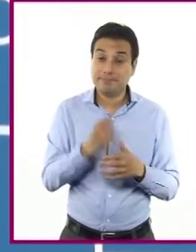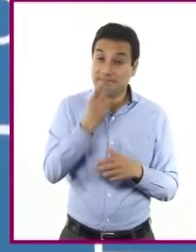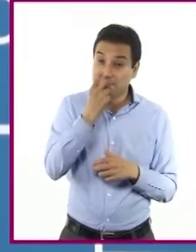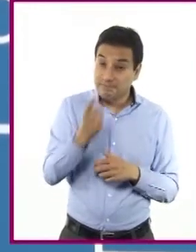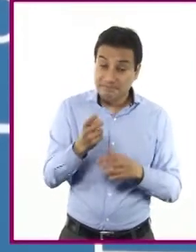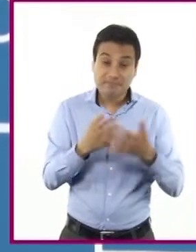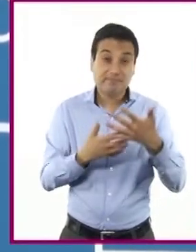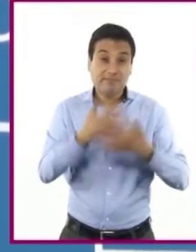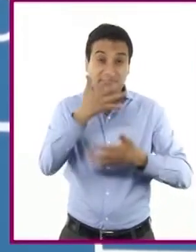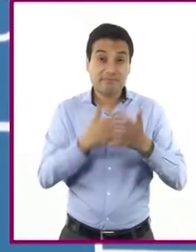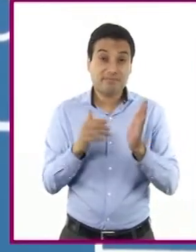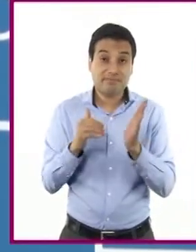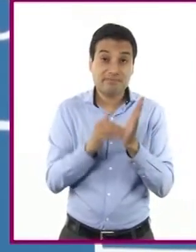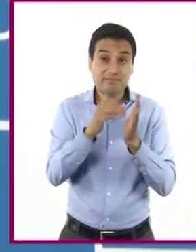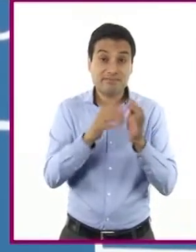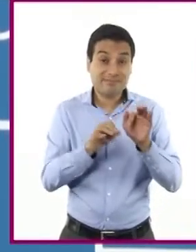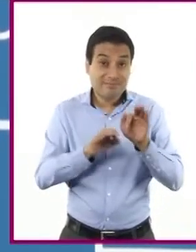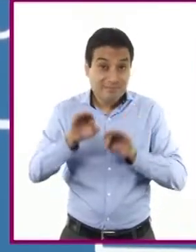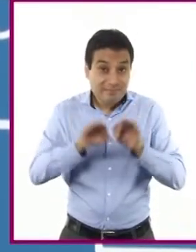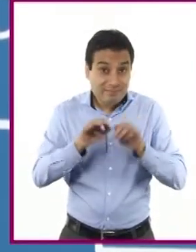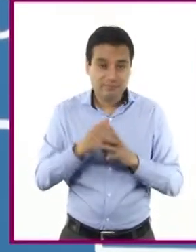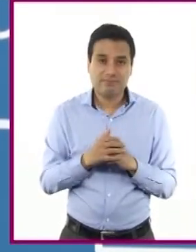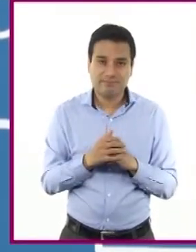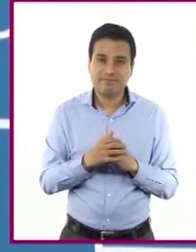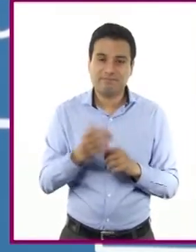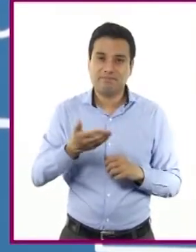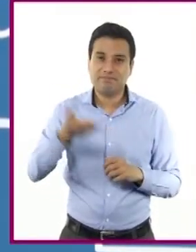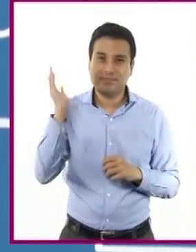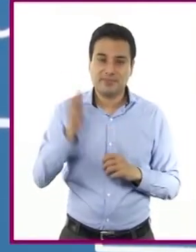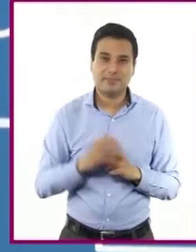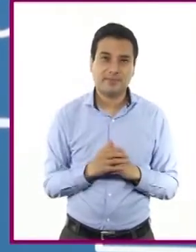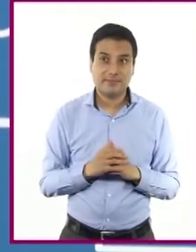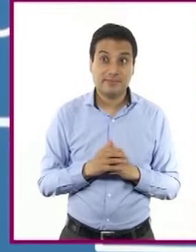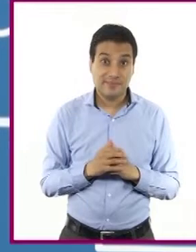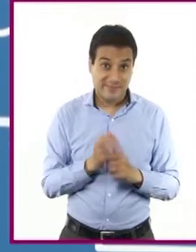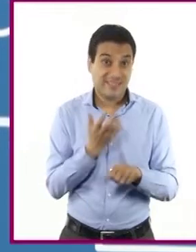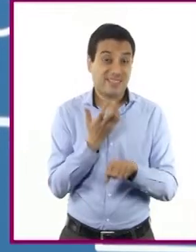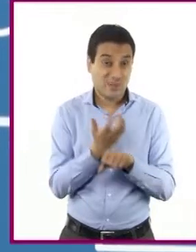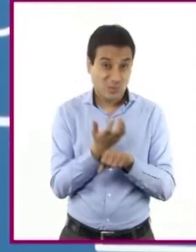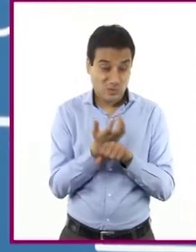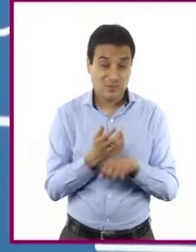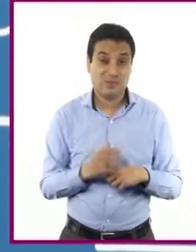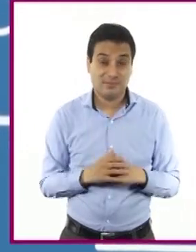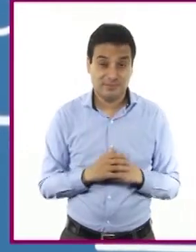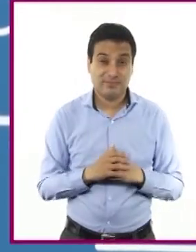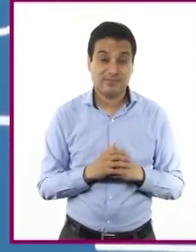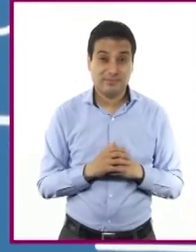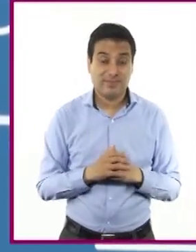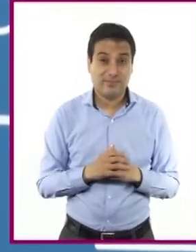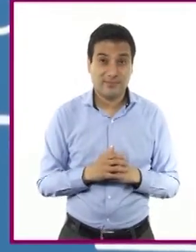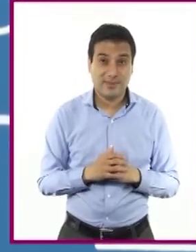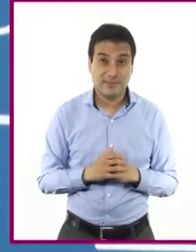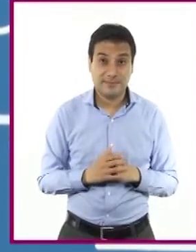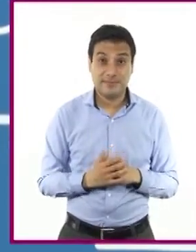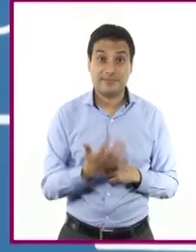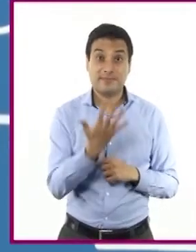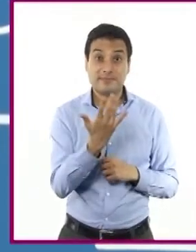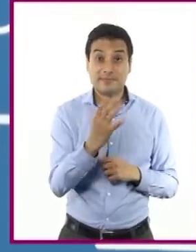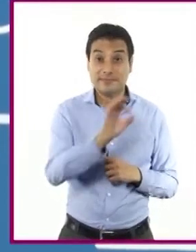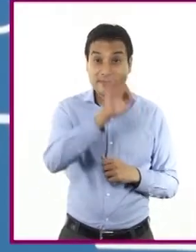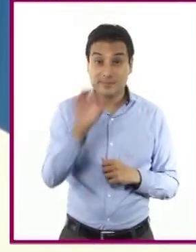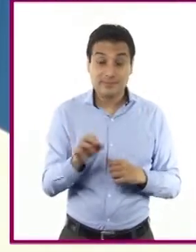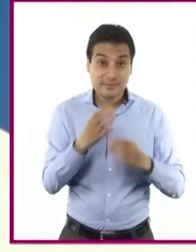15 millones de trabajadores perdieron sus empleos, tan solo en Estados Unidos de América, y que la mitad de los bancos